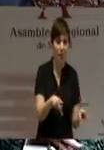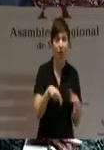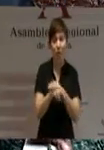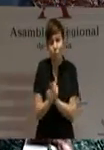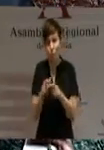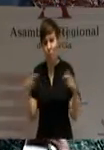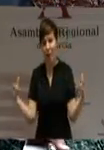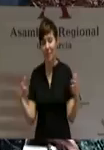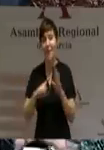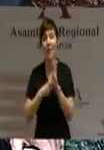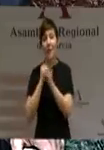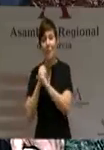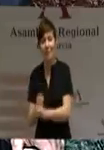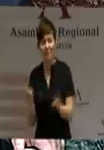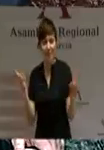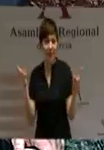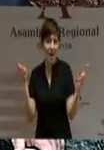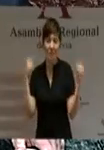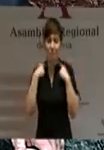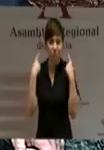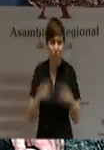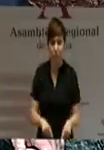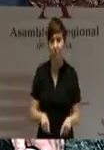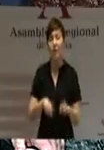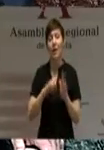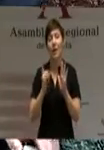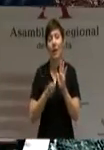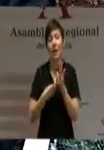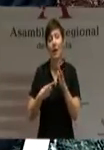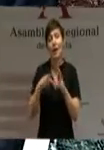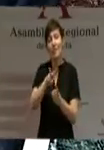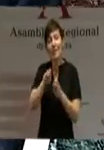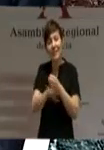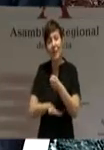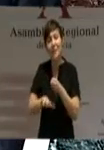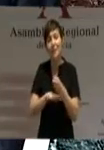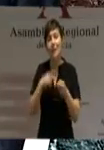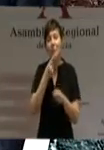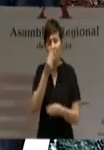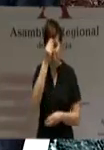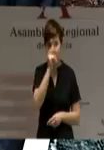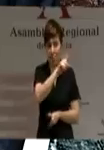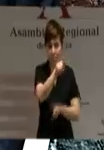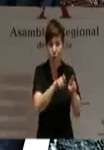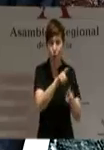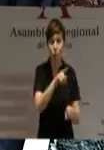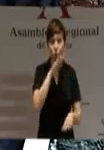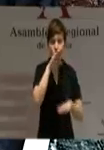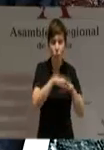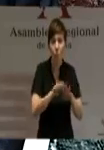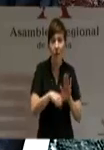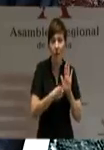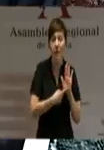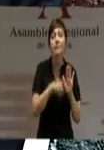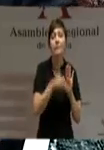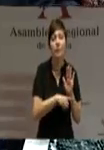y la ley de renta básica incumplida por el Gobierno del Partido Popular. ¿Piensa cumplir con la ley, señor Garre, y garantizar el